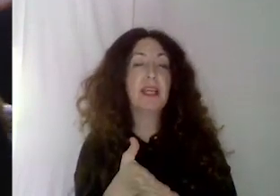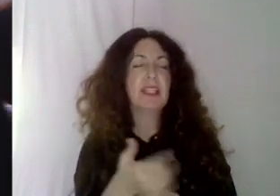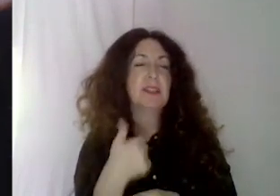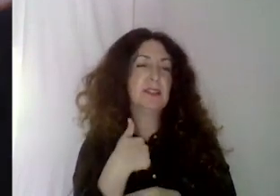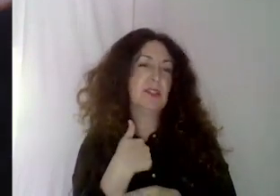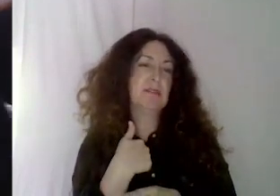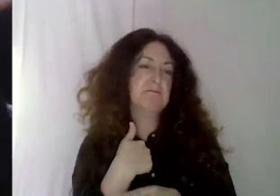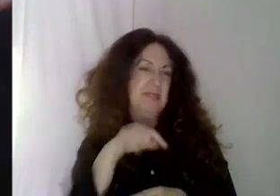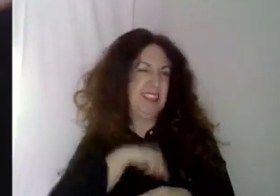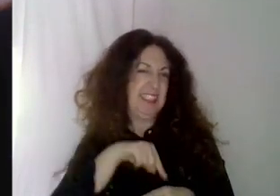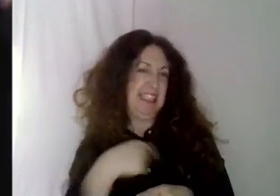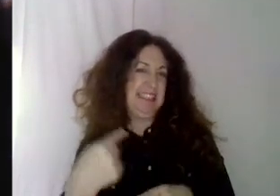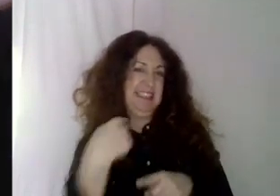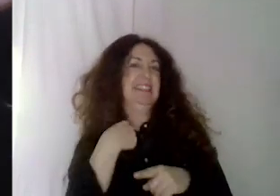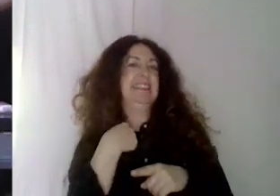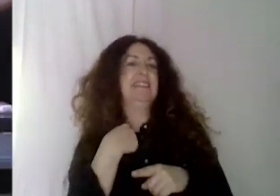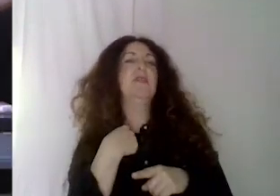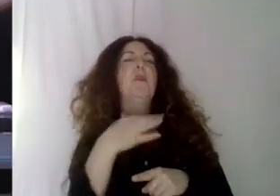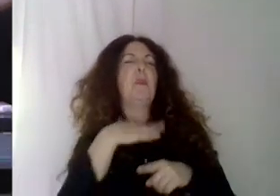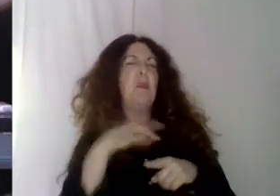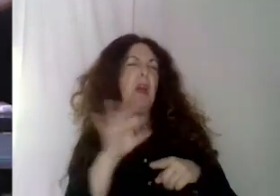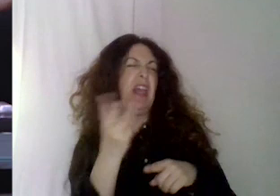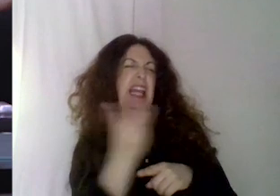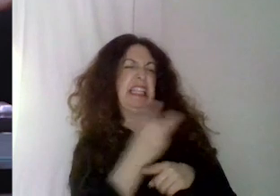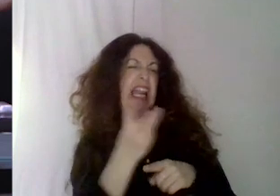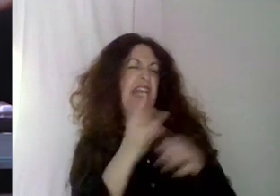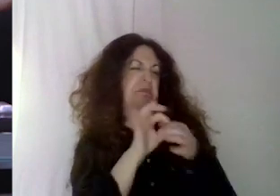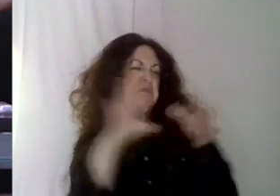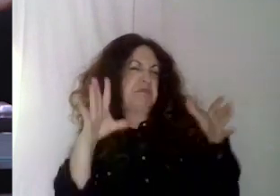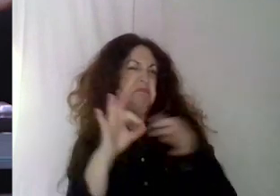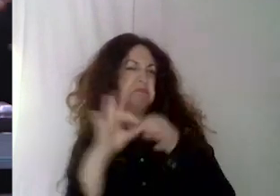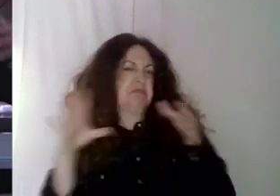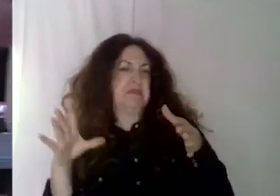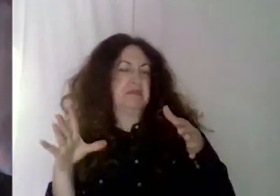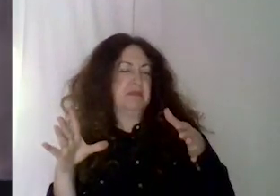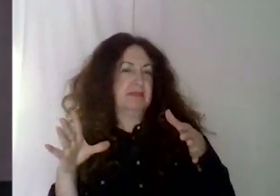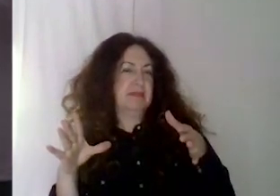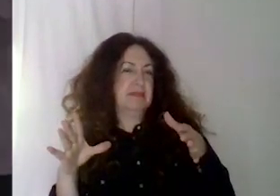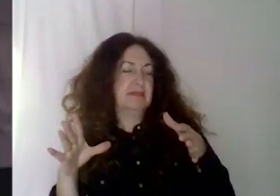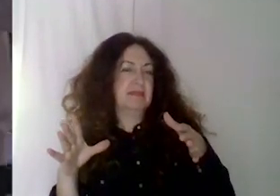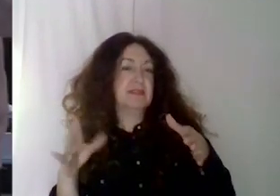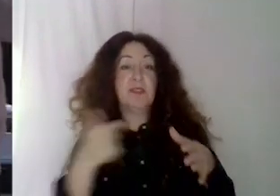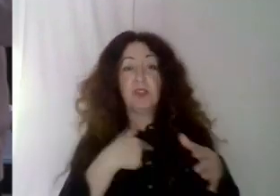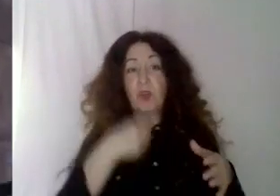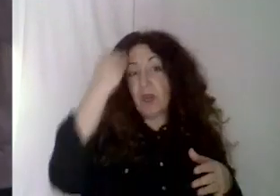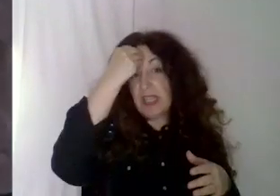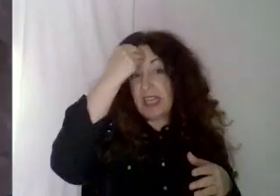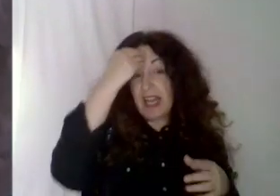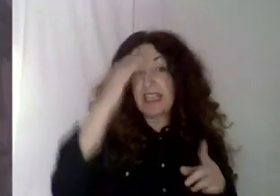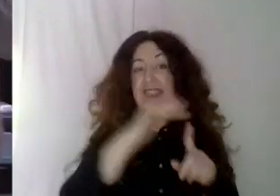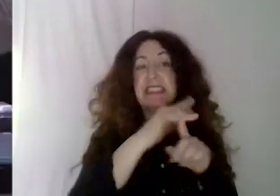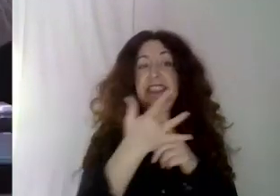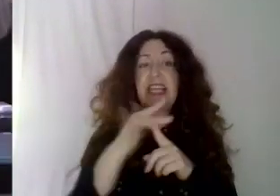Obviamente la pregunta, ¿verdad?, pero tengo que contestarte por la crítica, ¿verdad?, implícita de por qué están, en